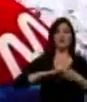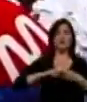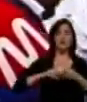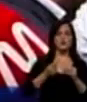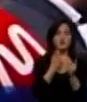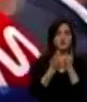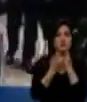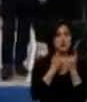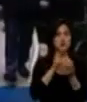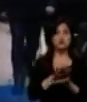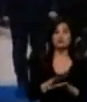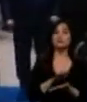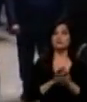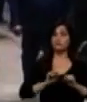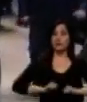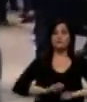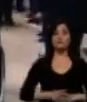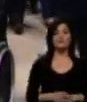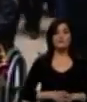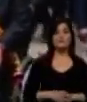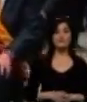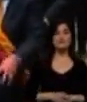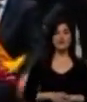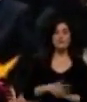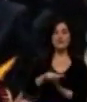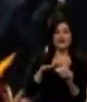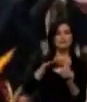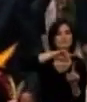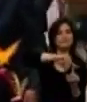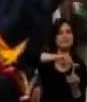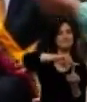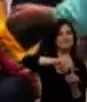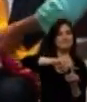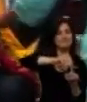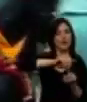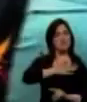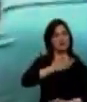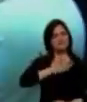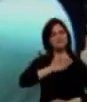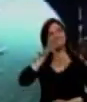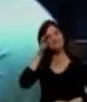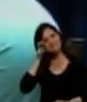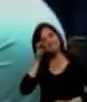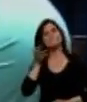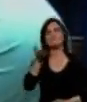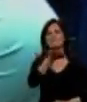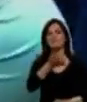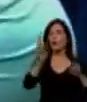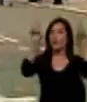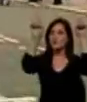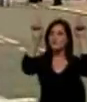de diálogo de esa naturaleza. Hoy no quedó sabor amargo. Hubo ambiente de optimismo, credulidad y coinciden en un